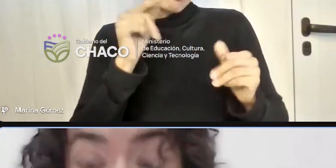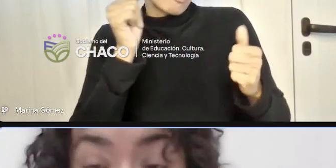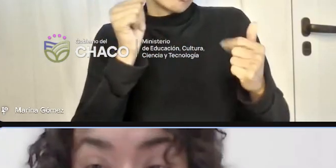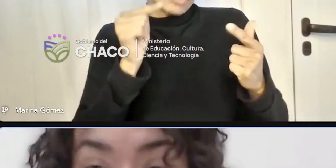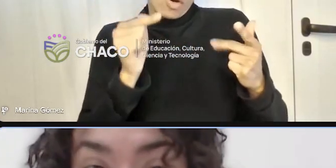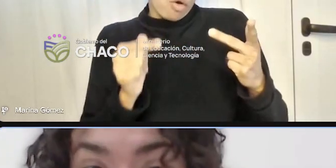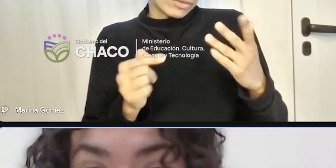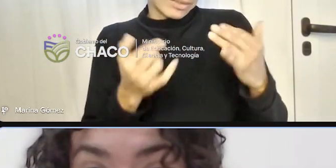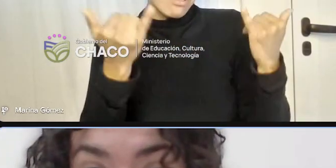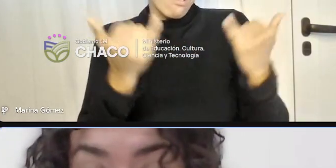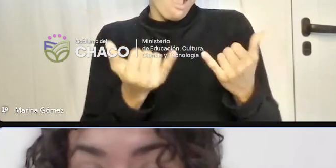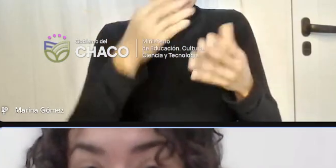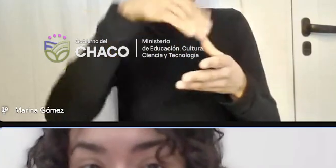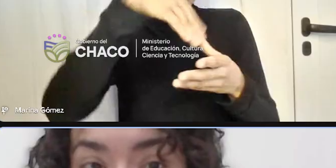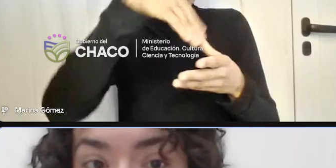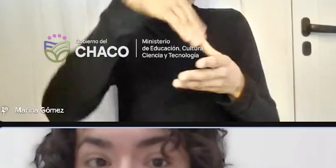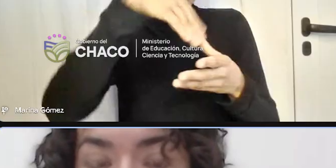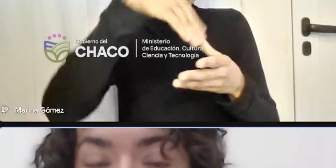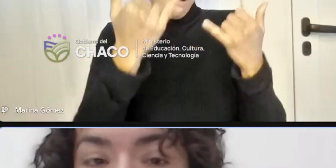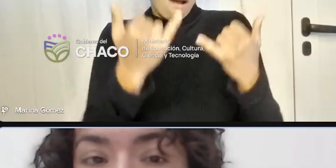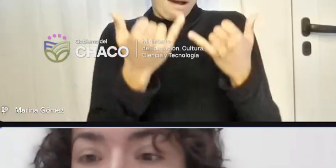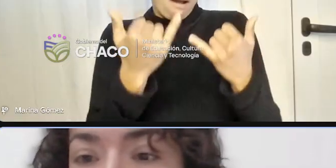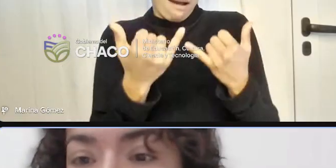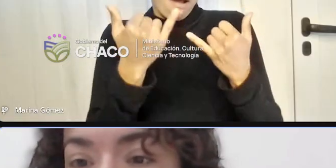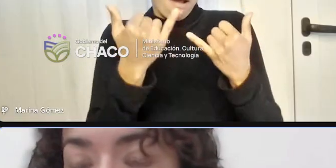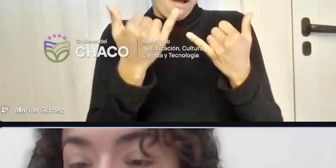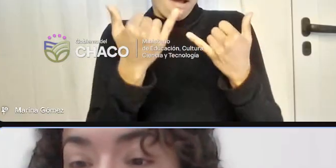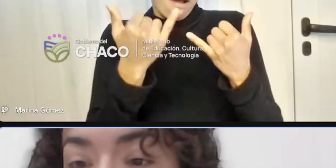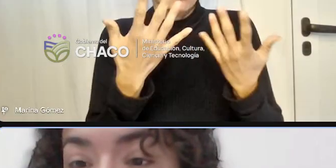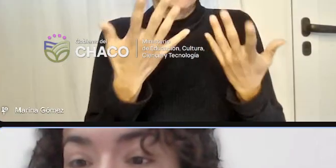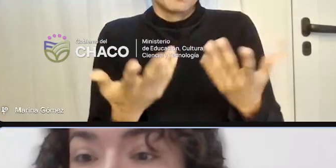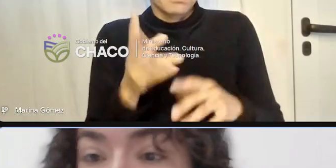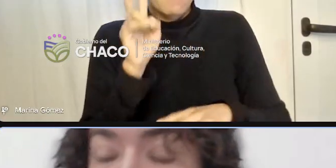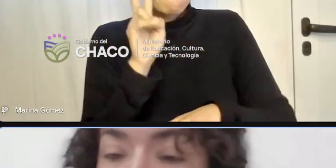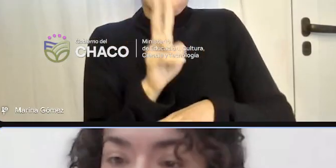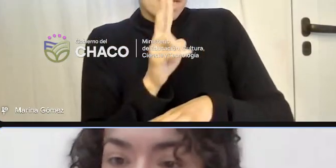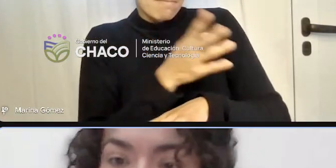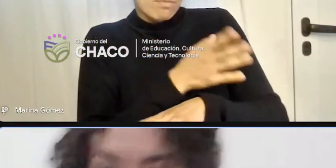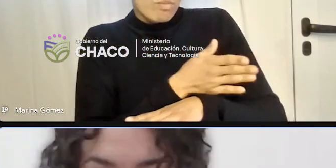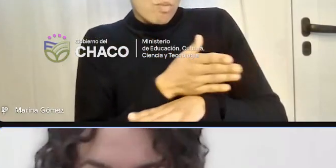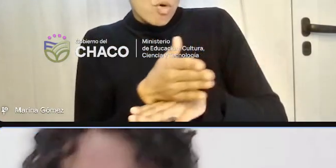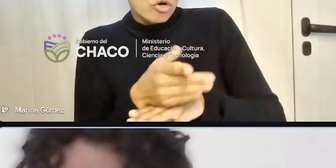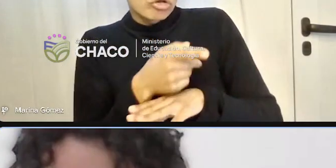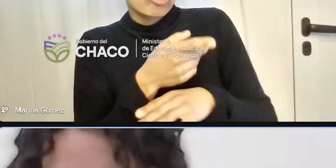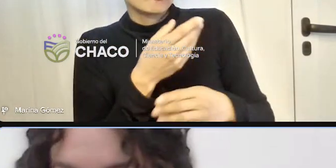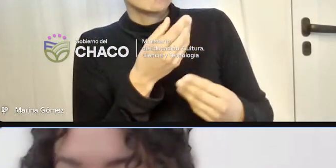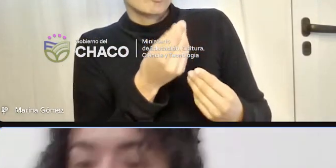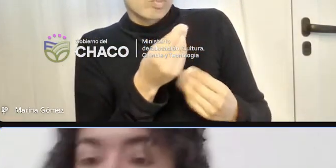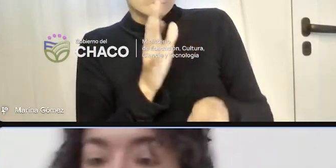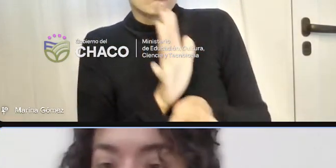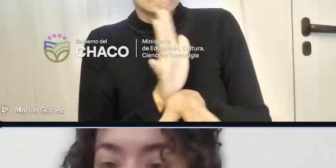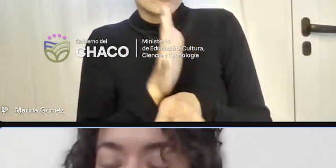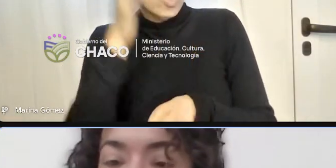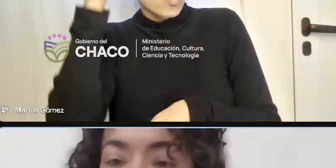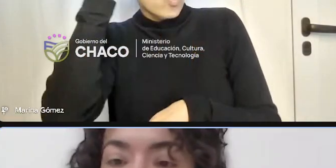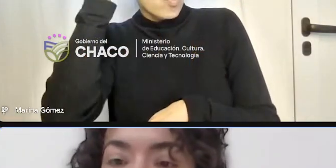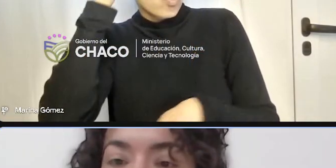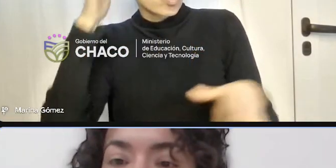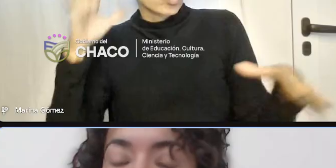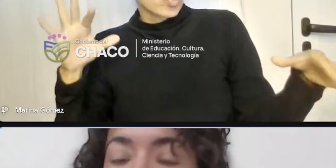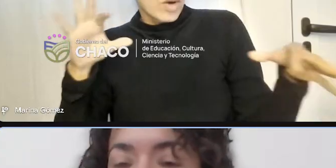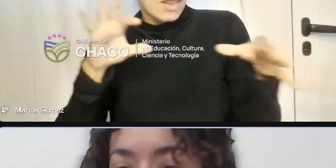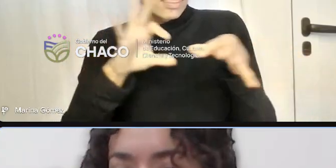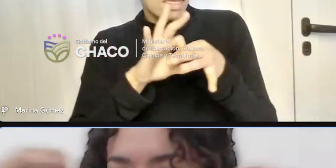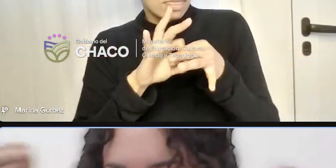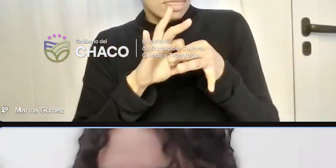que ocurren, ¿sí? Ahí vemos la cuestión de la interculturalidad, digamos, cómo